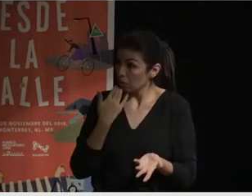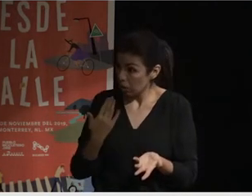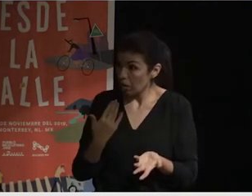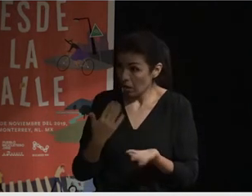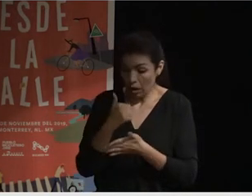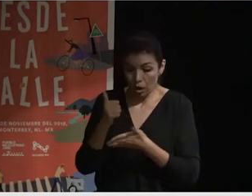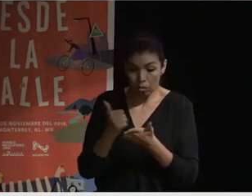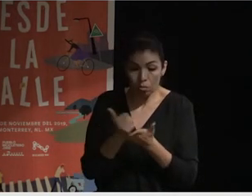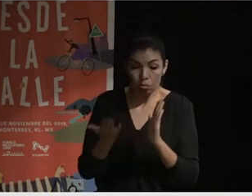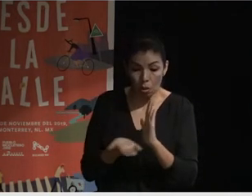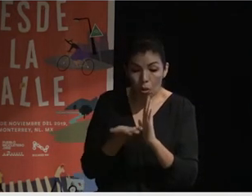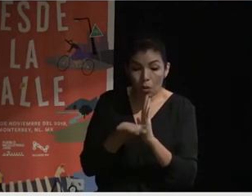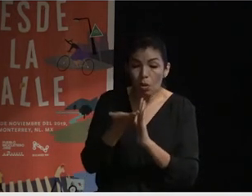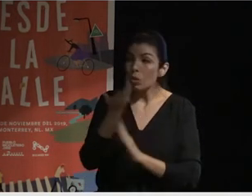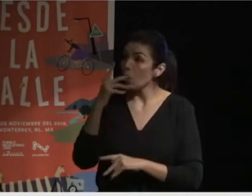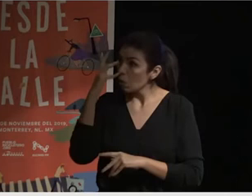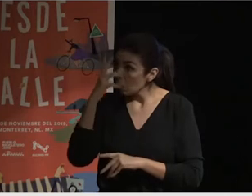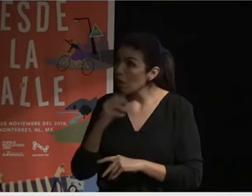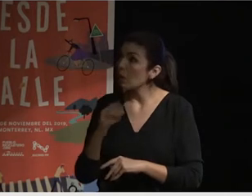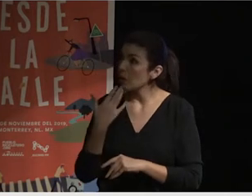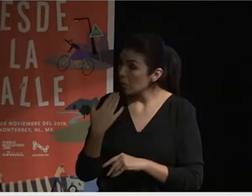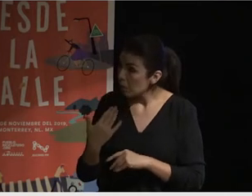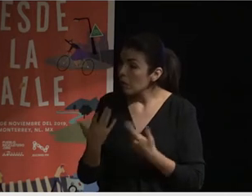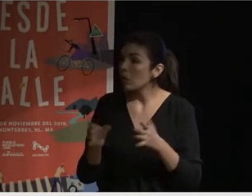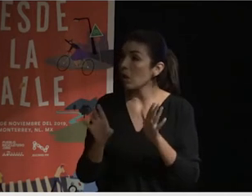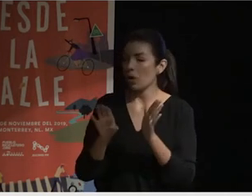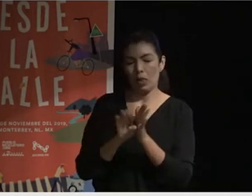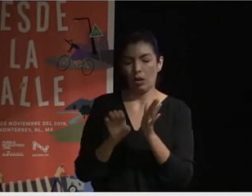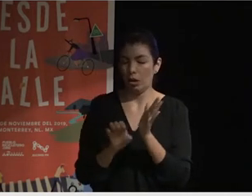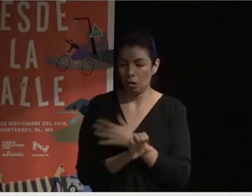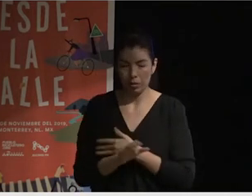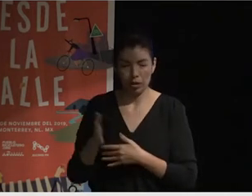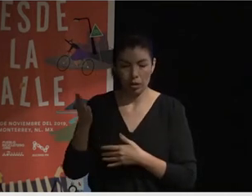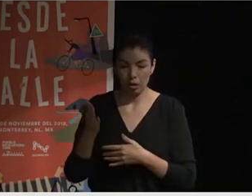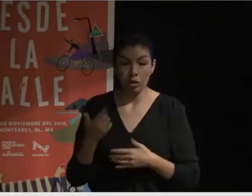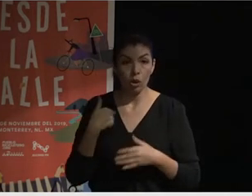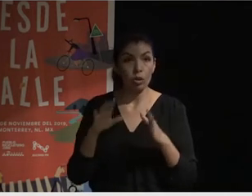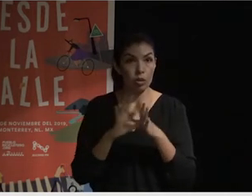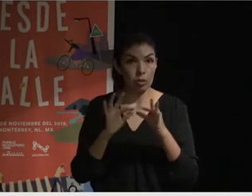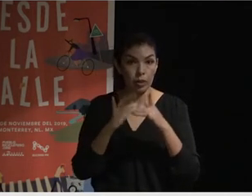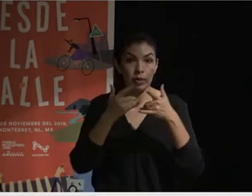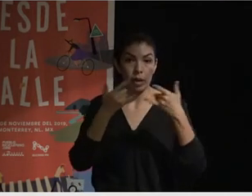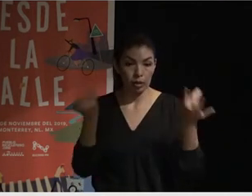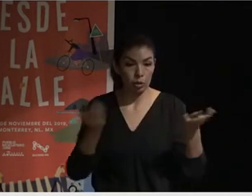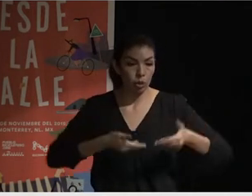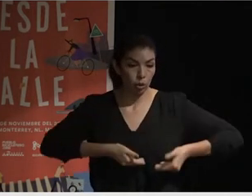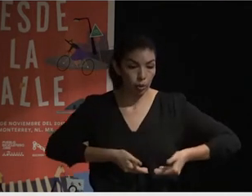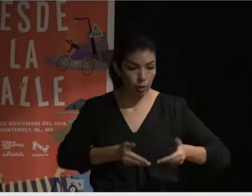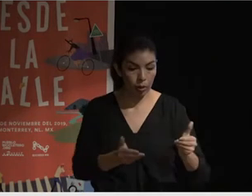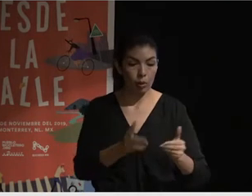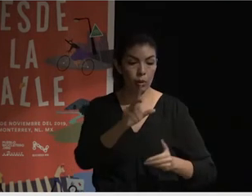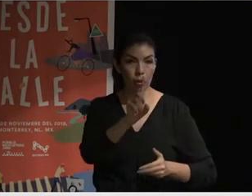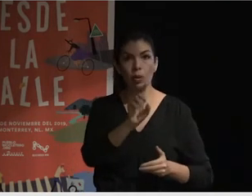esa plusvalía, ¿no? En el caso de la calle de Regina la recuperó claramente Slim, que había comprado anticipado, incluso anticipándose a la peatonalización